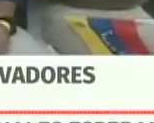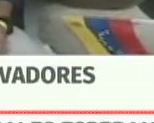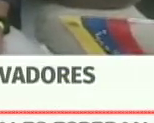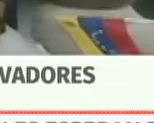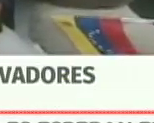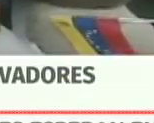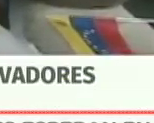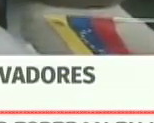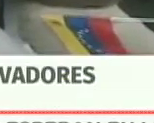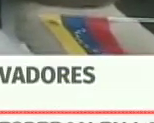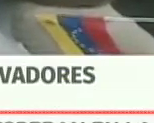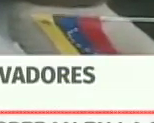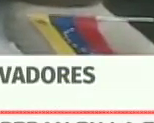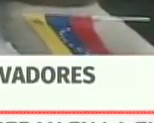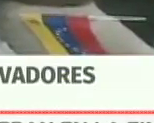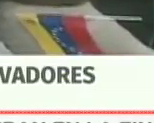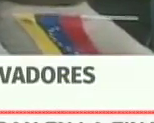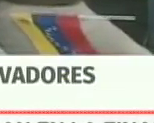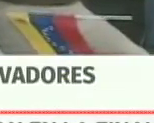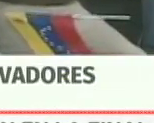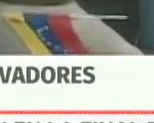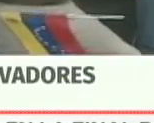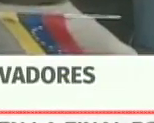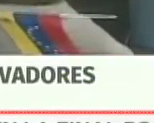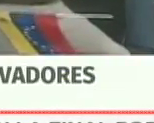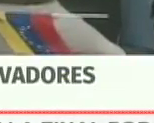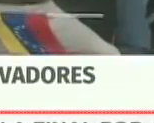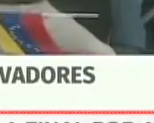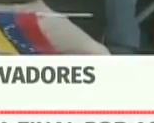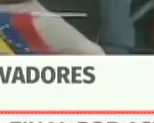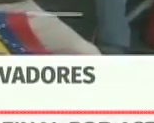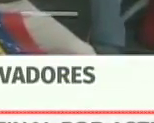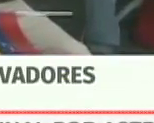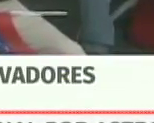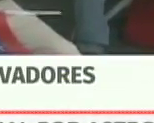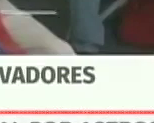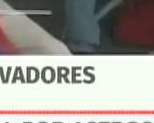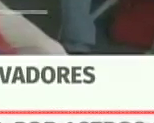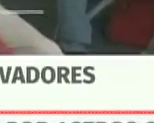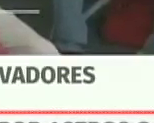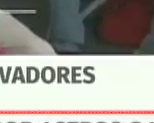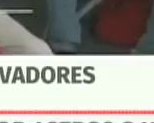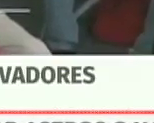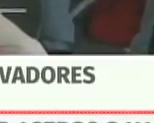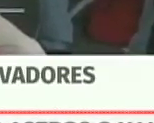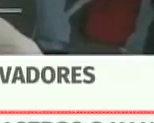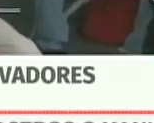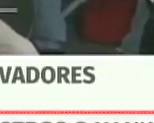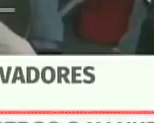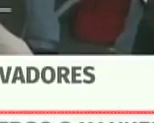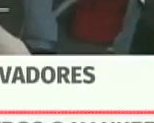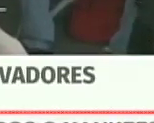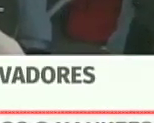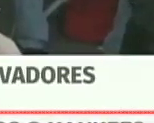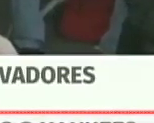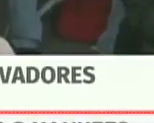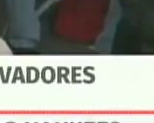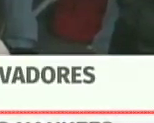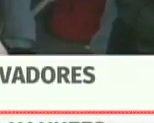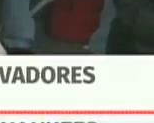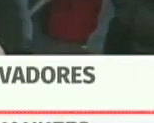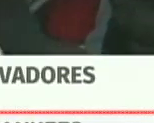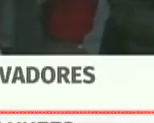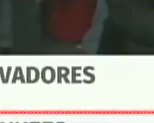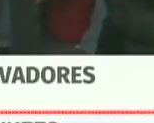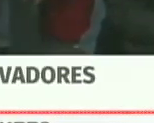Registro Nacional de Innovadores Tecnológicos, que comenzó el pasado 1 de septiembre, se extendió hasta el 20, y